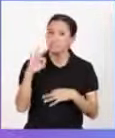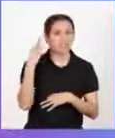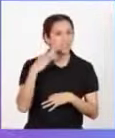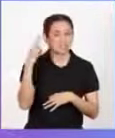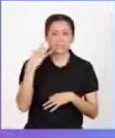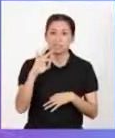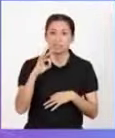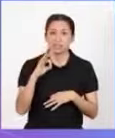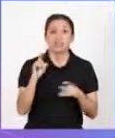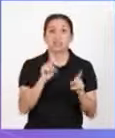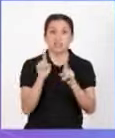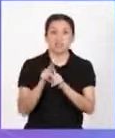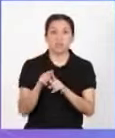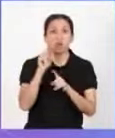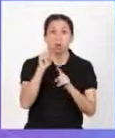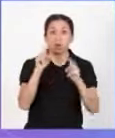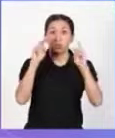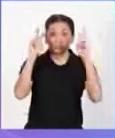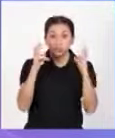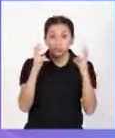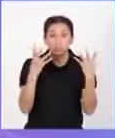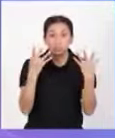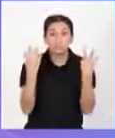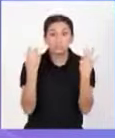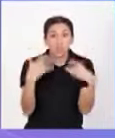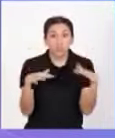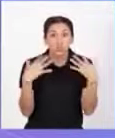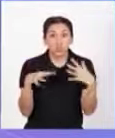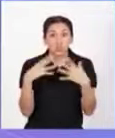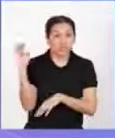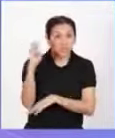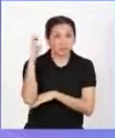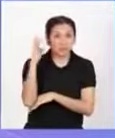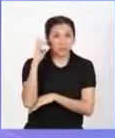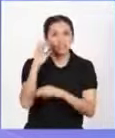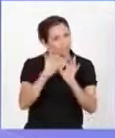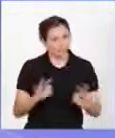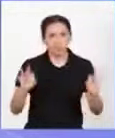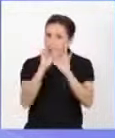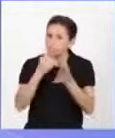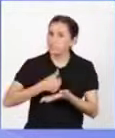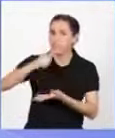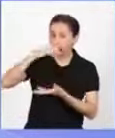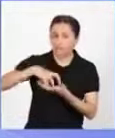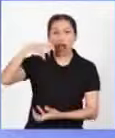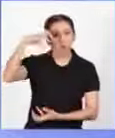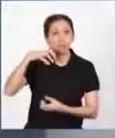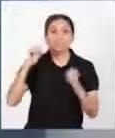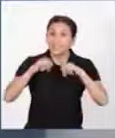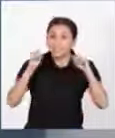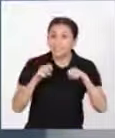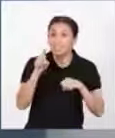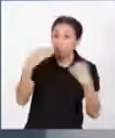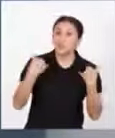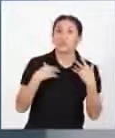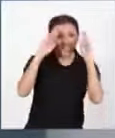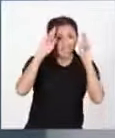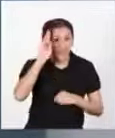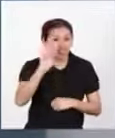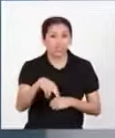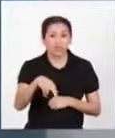Lo vemos siempre en las activaciones. Y en una situación de emergencia, menos aún debe faltar. ¡Ay,